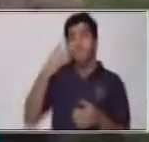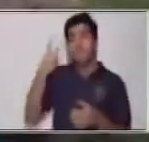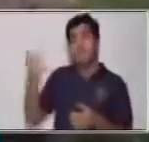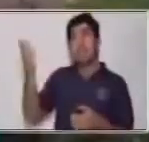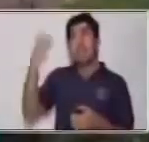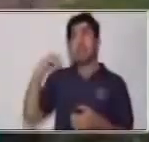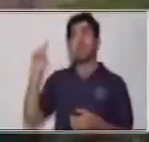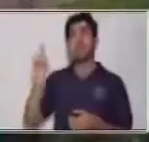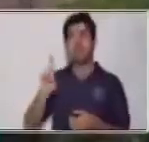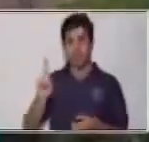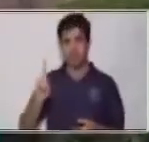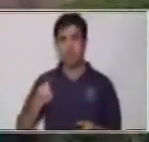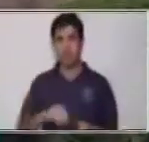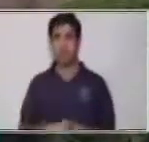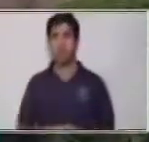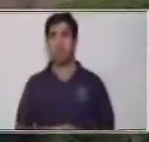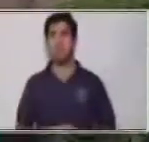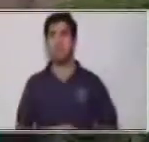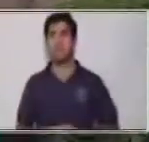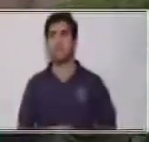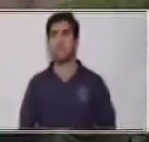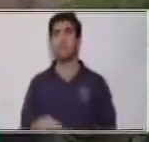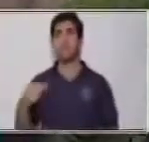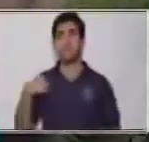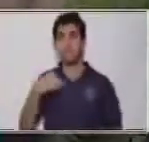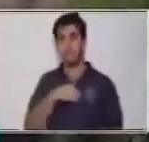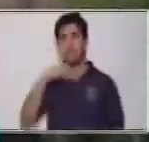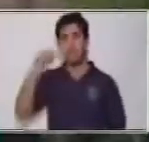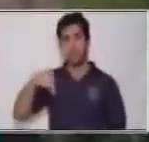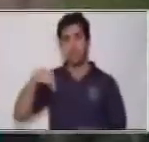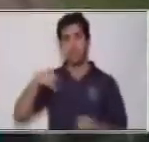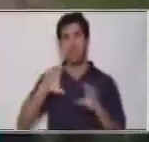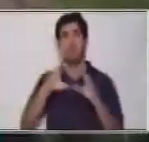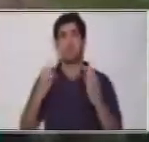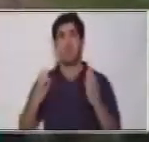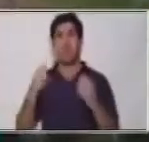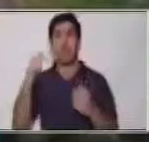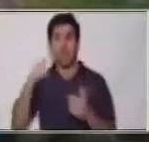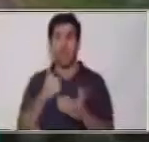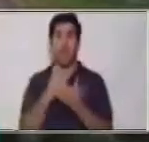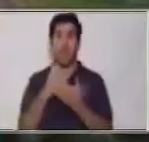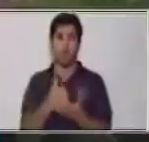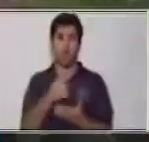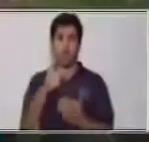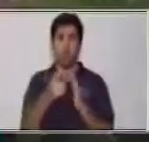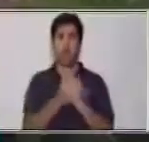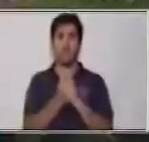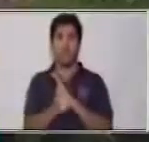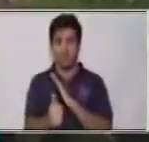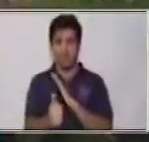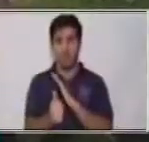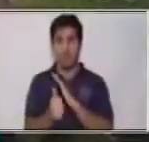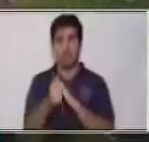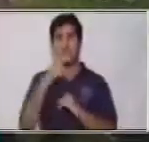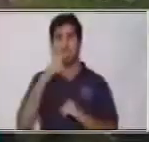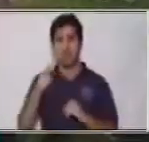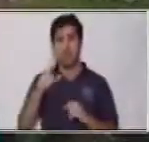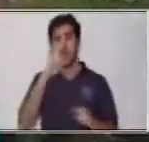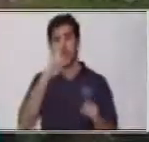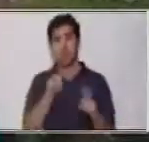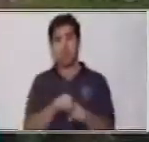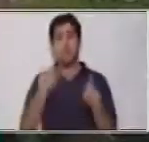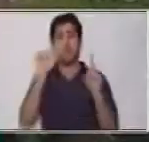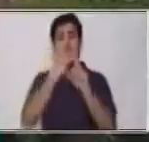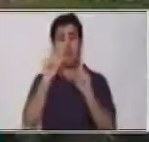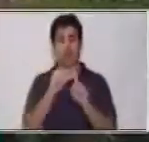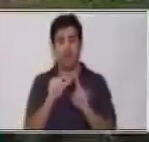Con la clase de hoy, ayudarás a mejorar tus habilidades lingüísticas, mejorarás la cantidad de palabras